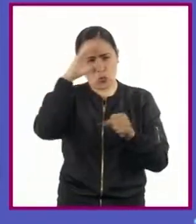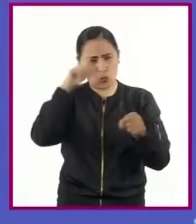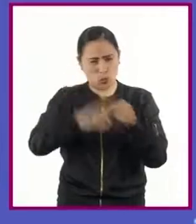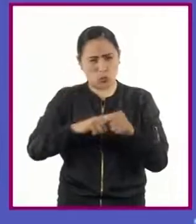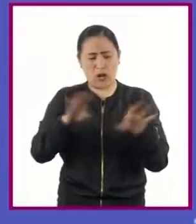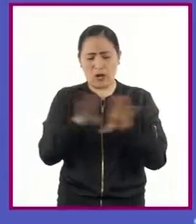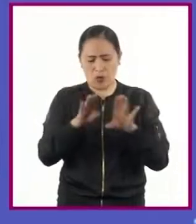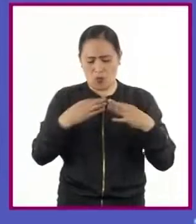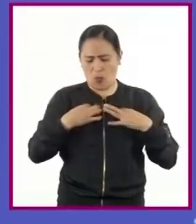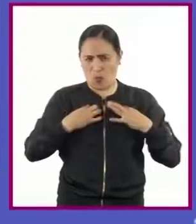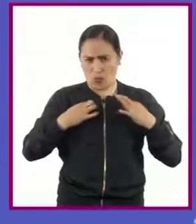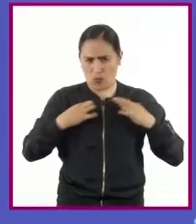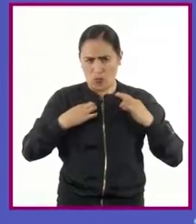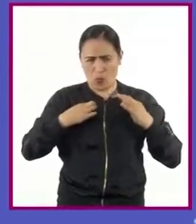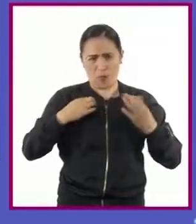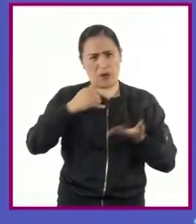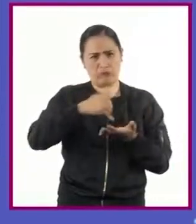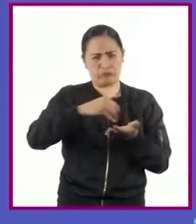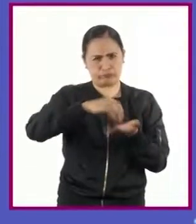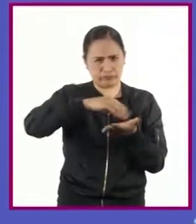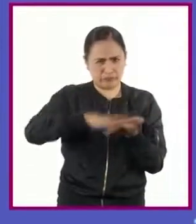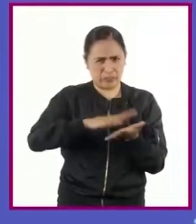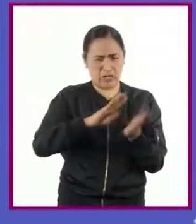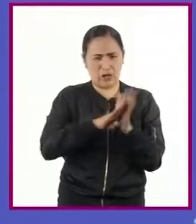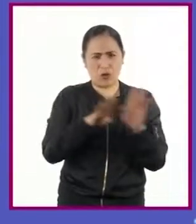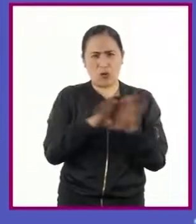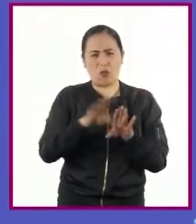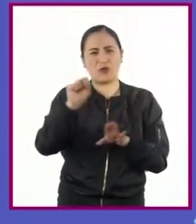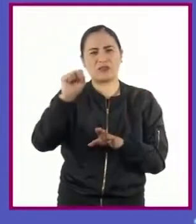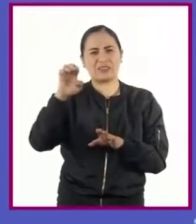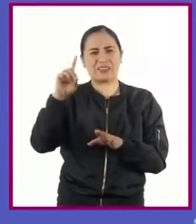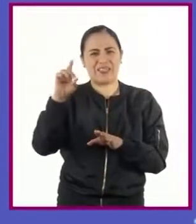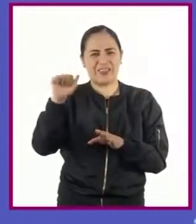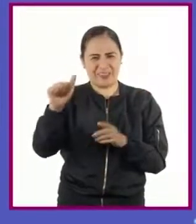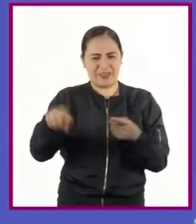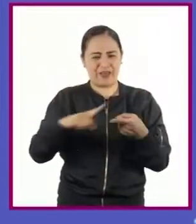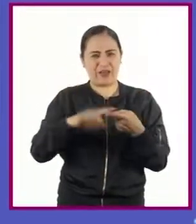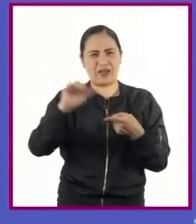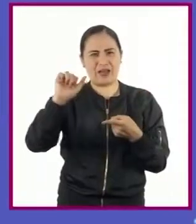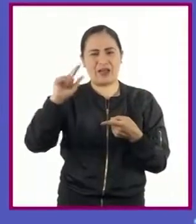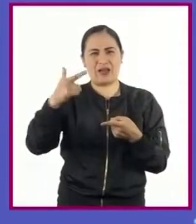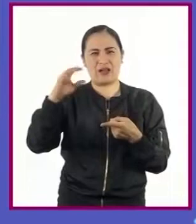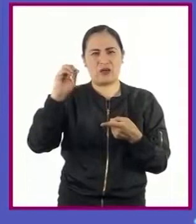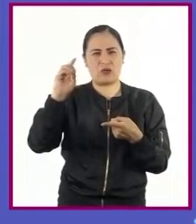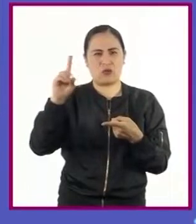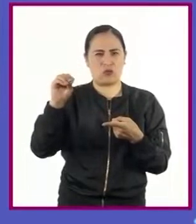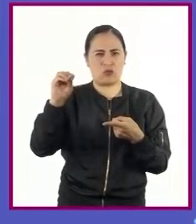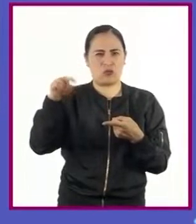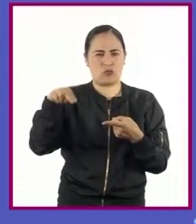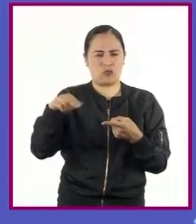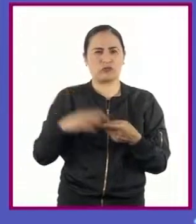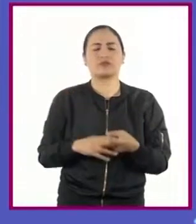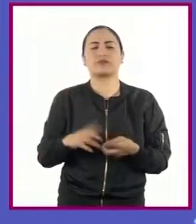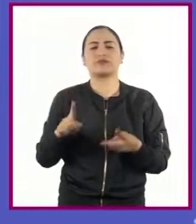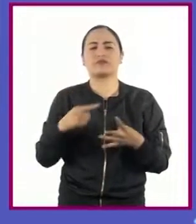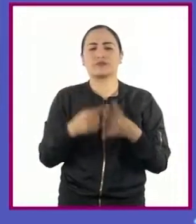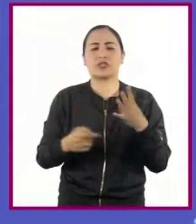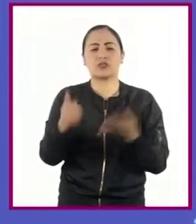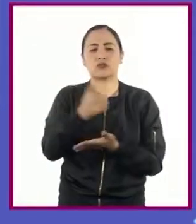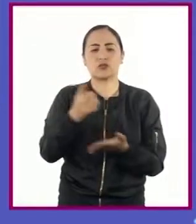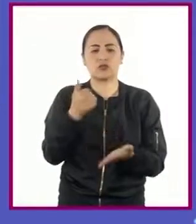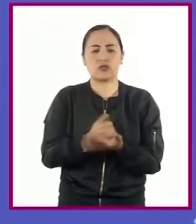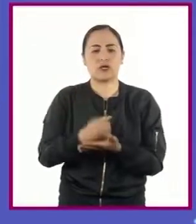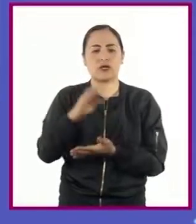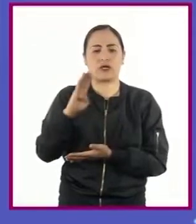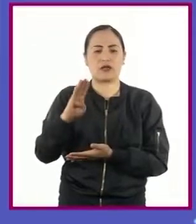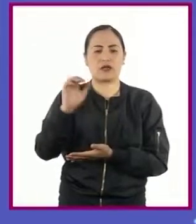teñido, estampado y tejido de la seda, el algodón o el lino. Por ejemplo, en la ciudad de Varanasi es común